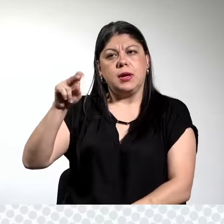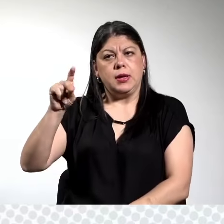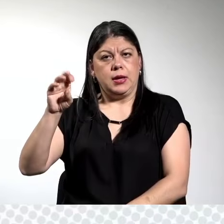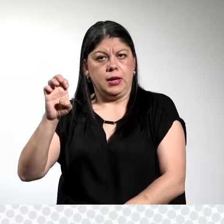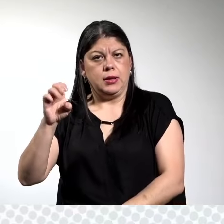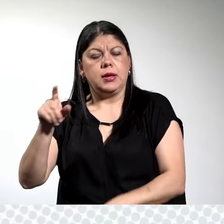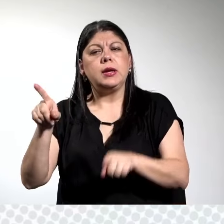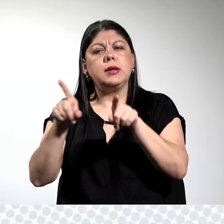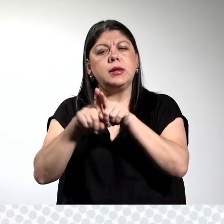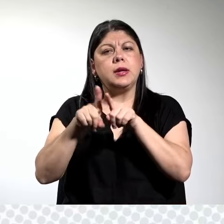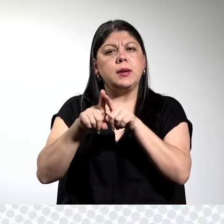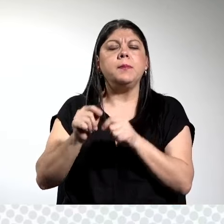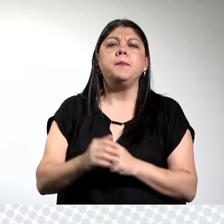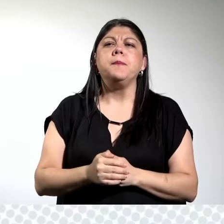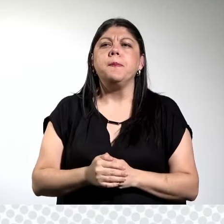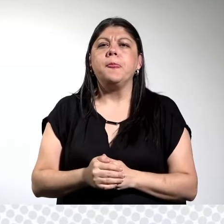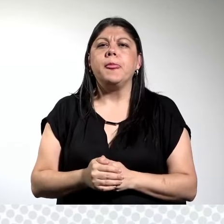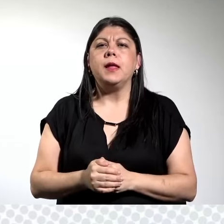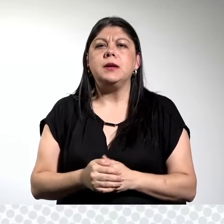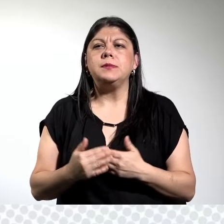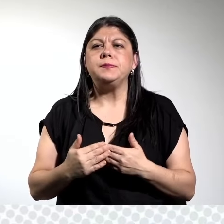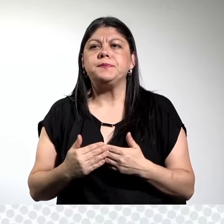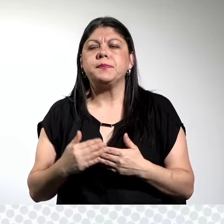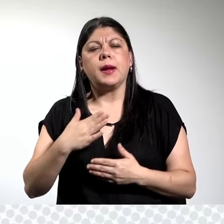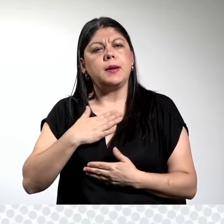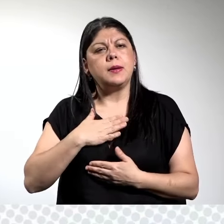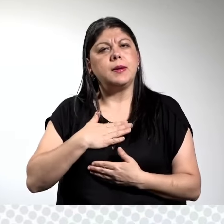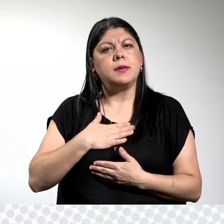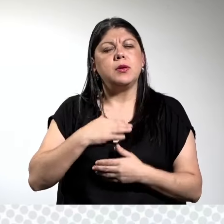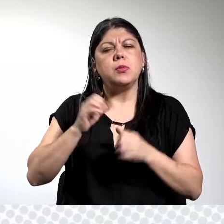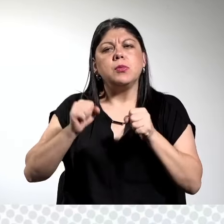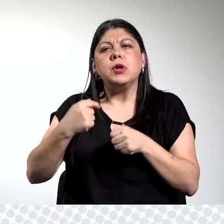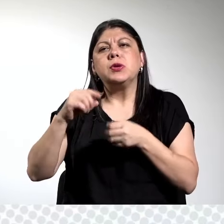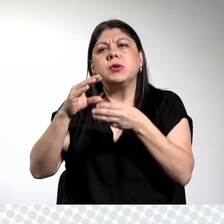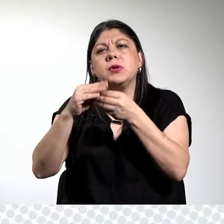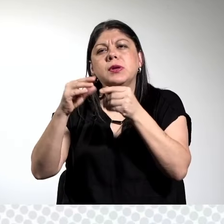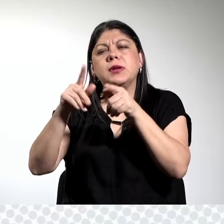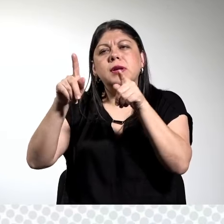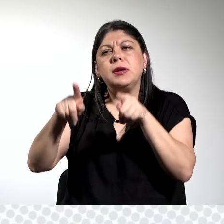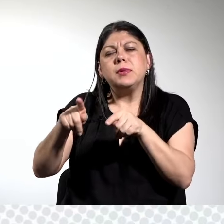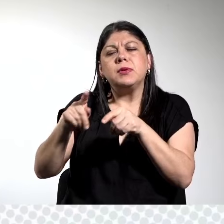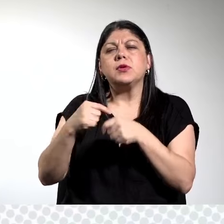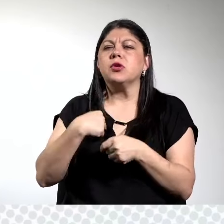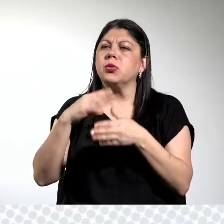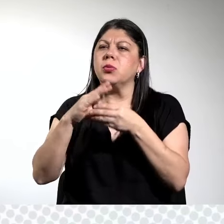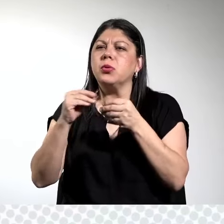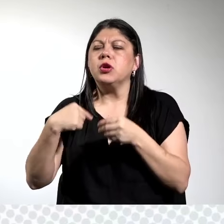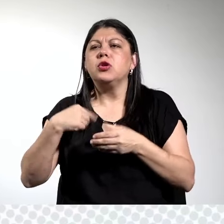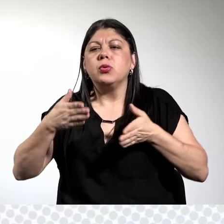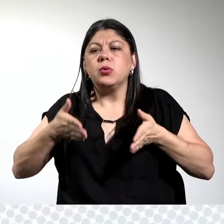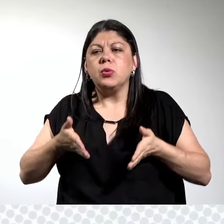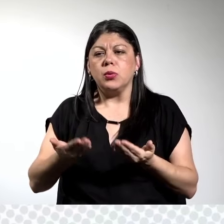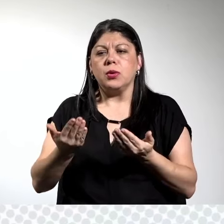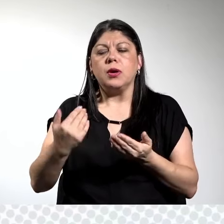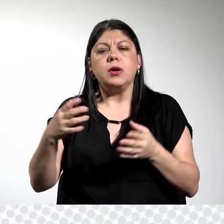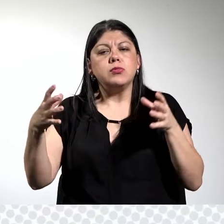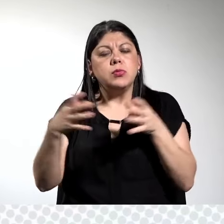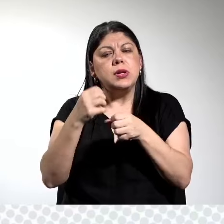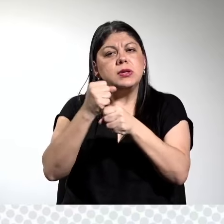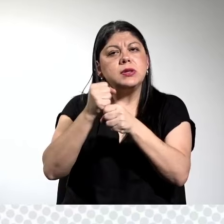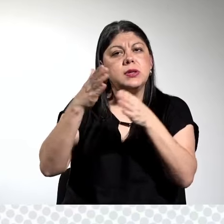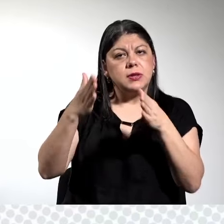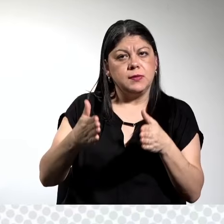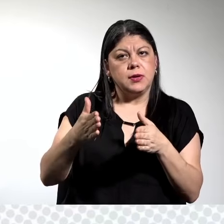y un poco si tuviera que decirle a la gente, bueno, pues yo soy un hijo de la clase trabajadora